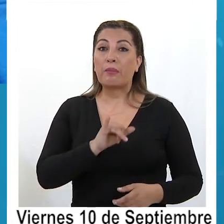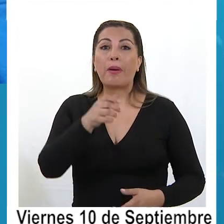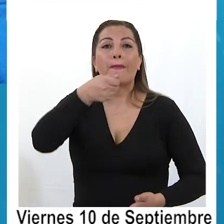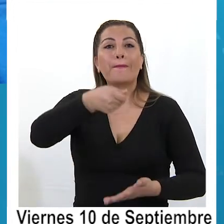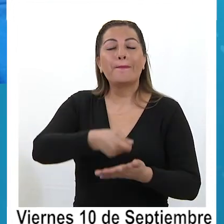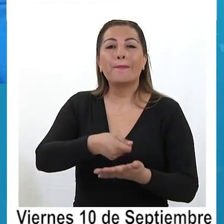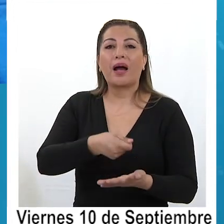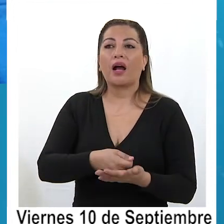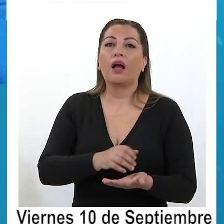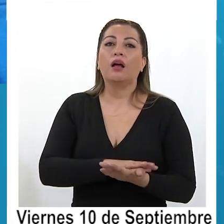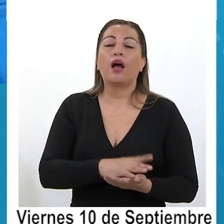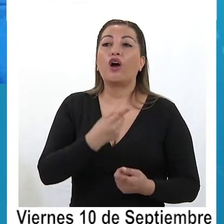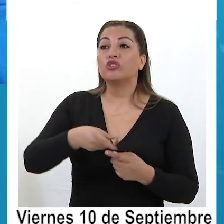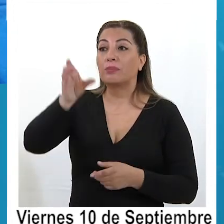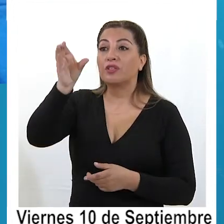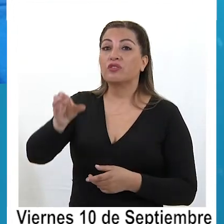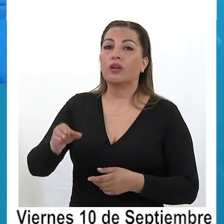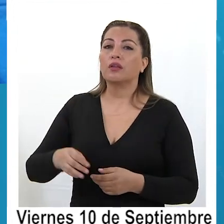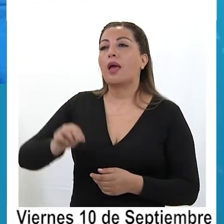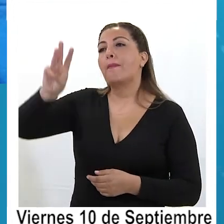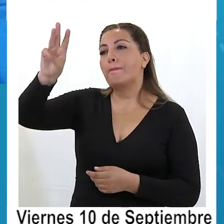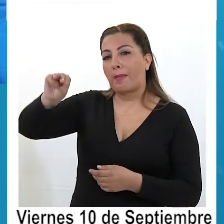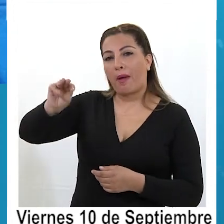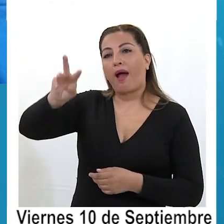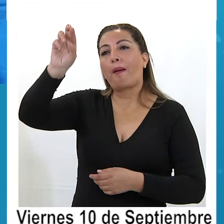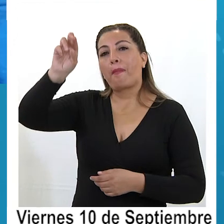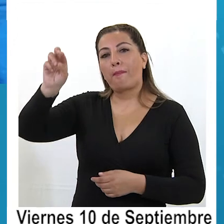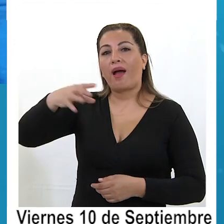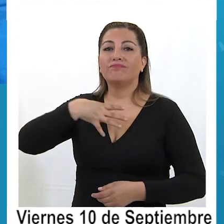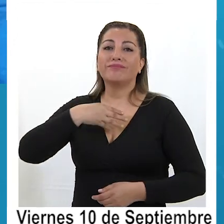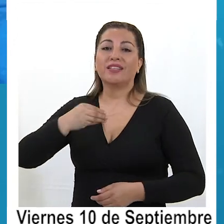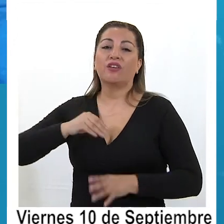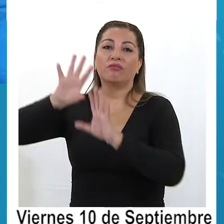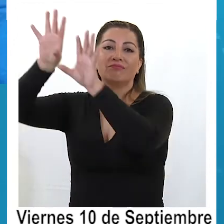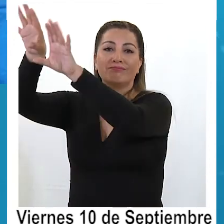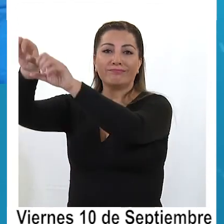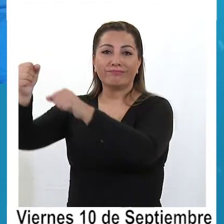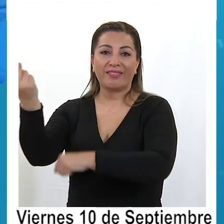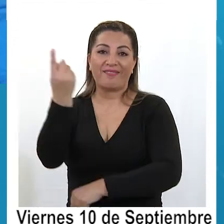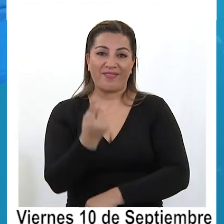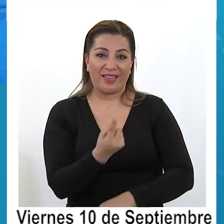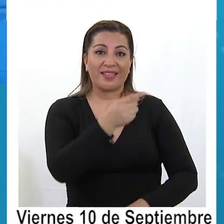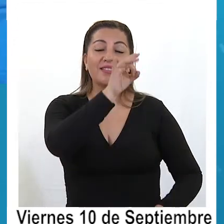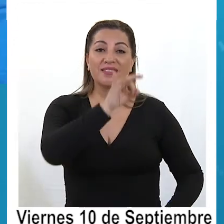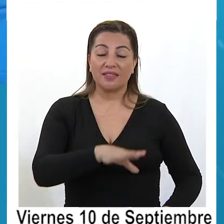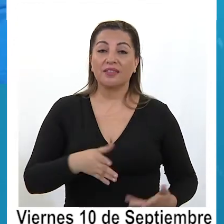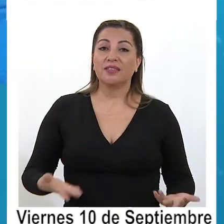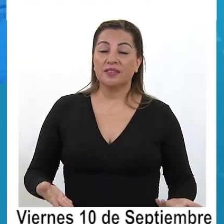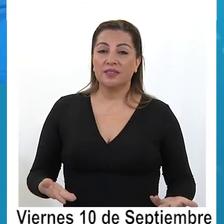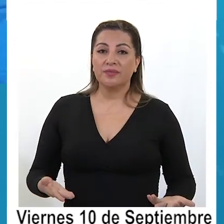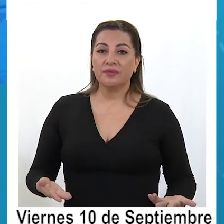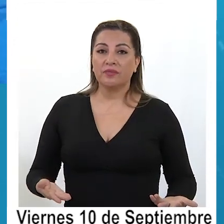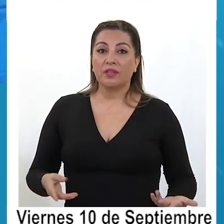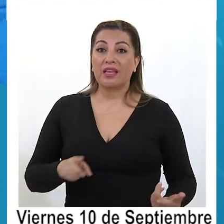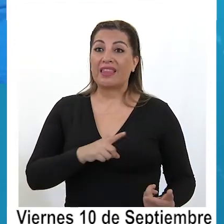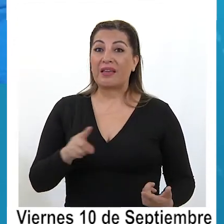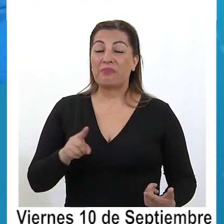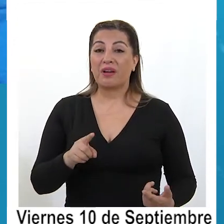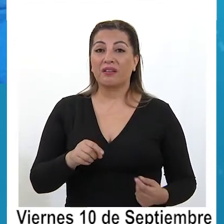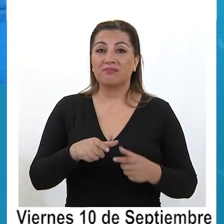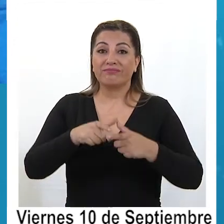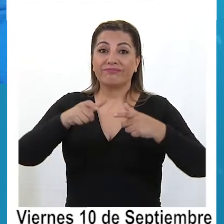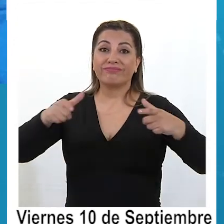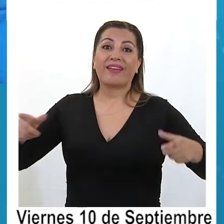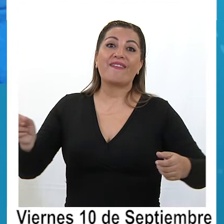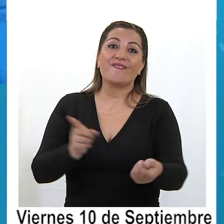que ya venga su mamá o su madre junto a sus hijos hacia Chile. Y esta reunificación familiar ha sido una